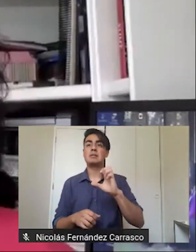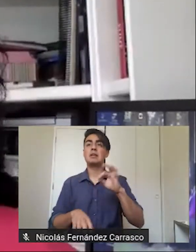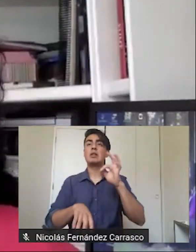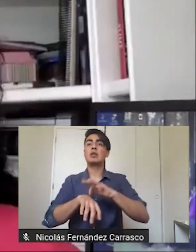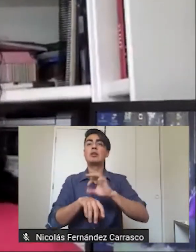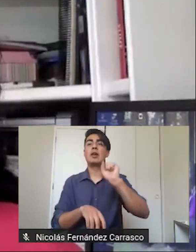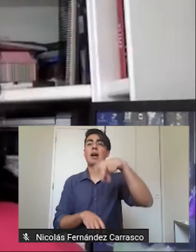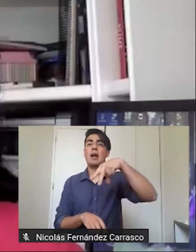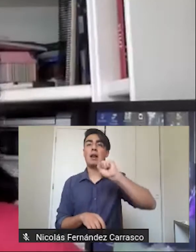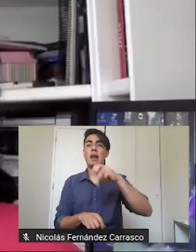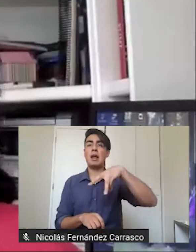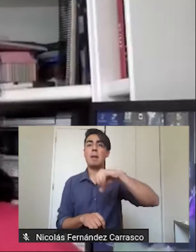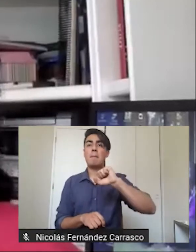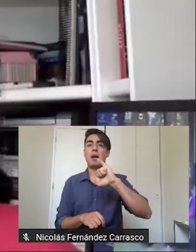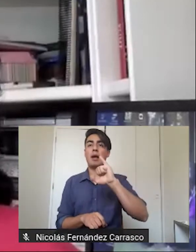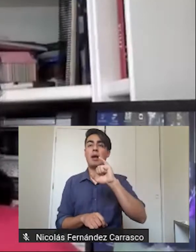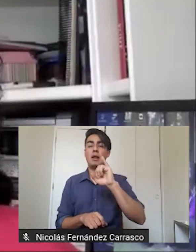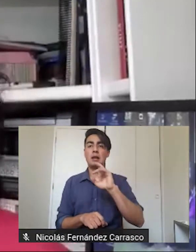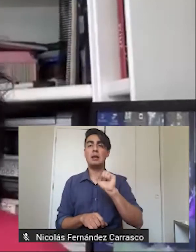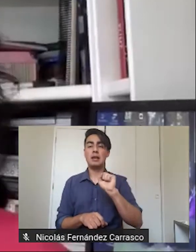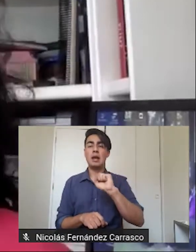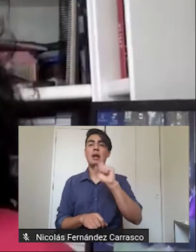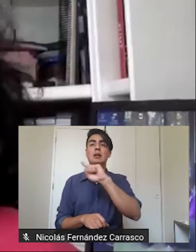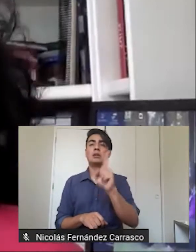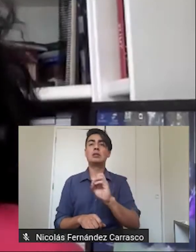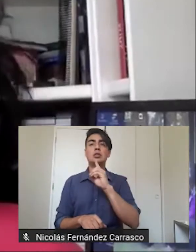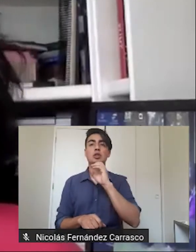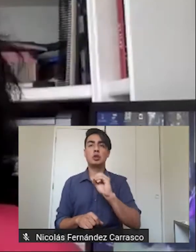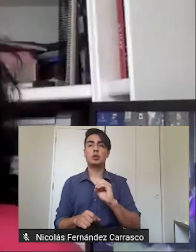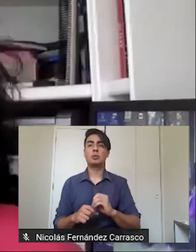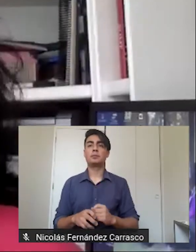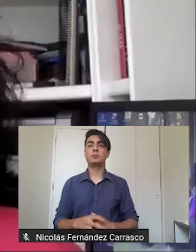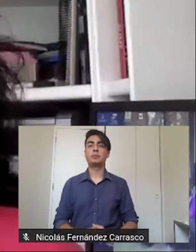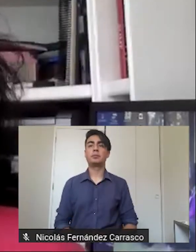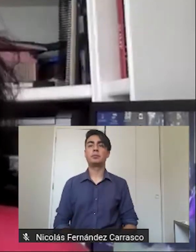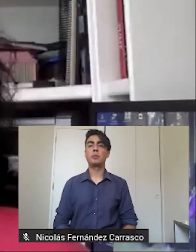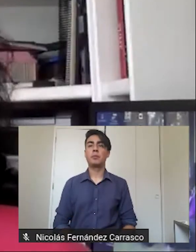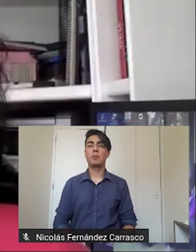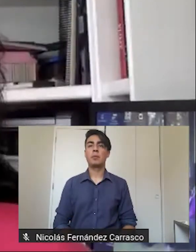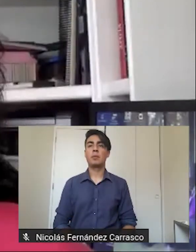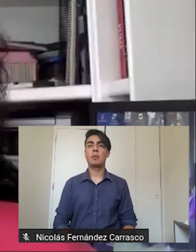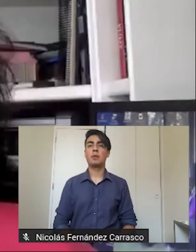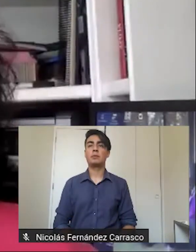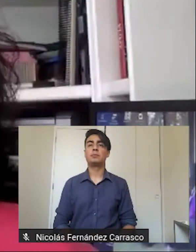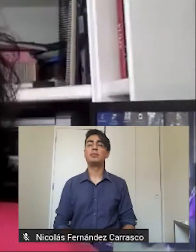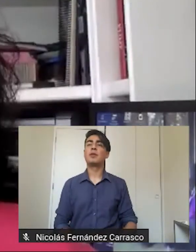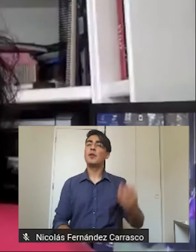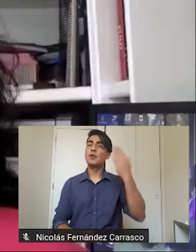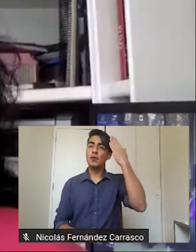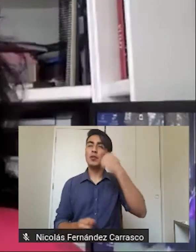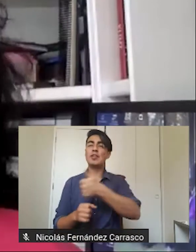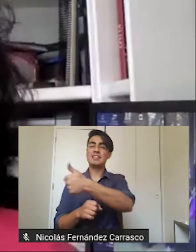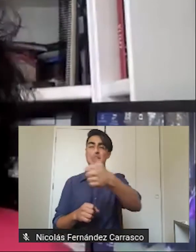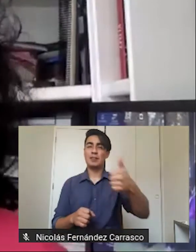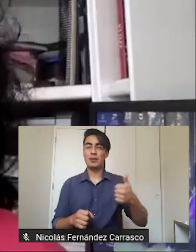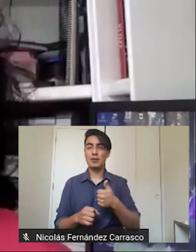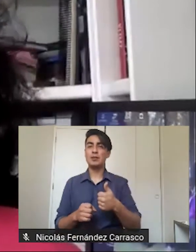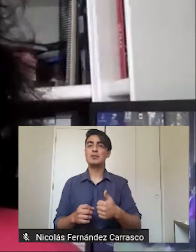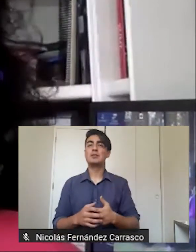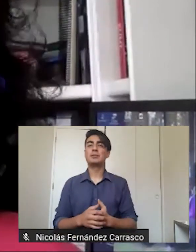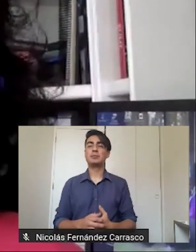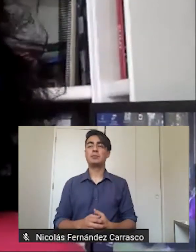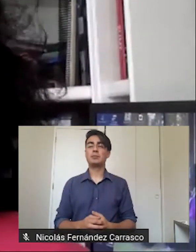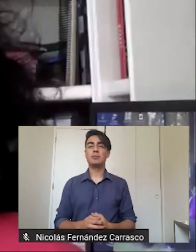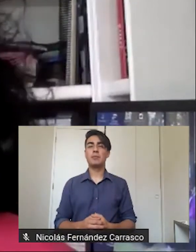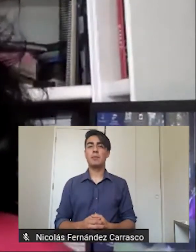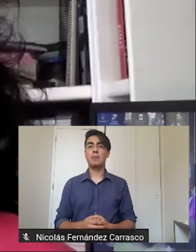Tenorio y agradezco a Alfredo y a Anita el espacio que hoy día seguramente vamos a construir